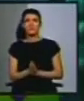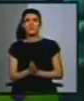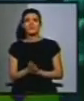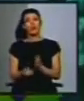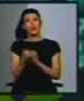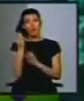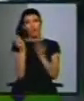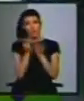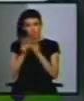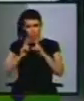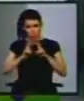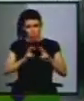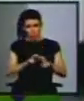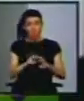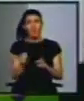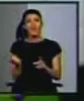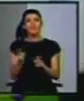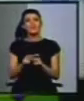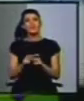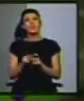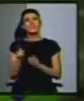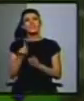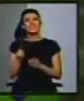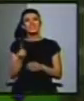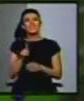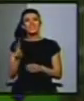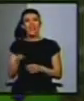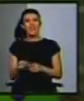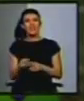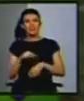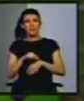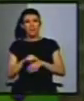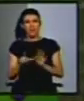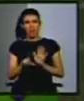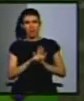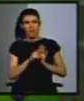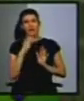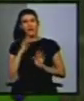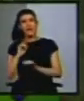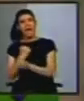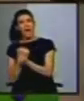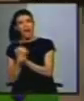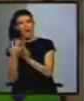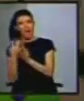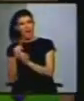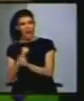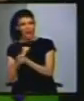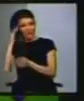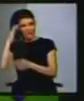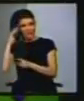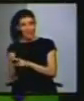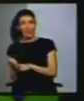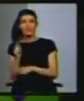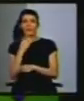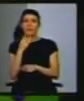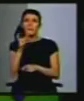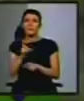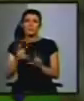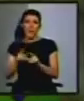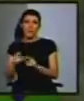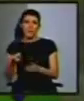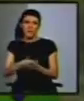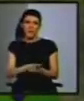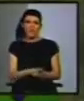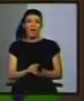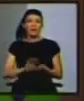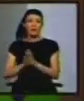estudios participarán peritos del servicio médico legal, carabineros y uno particular dispuesto por la familia. En ellos están depositados los anhelos de verdad